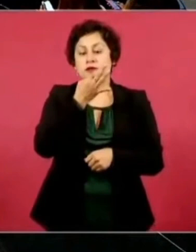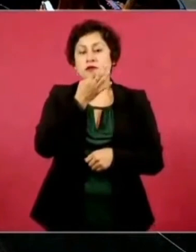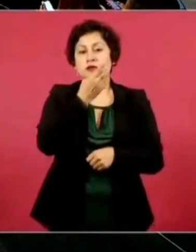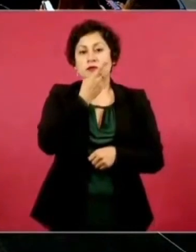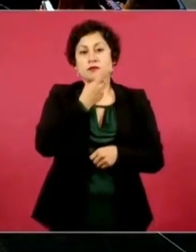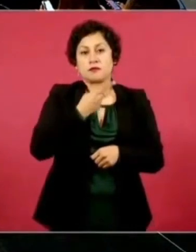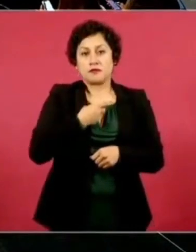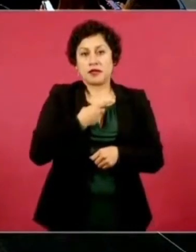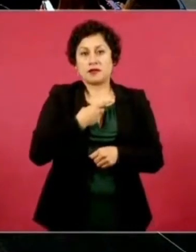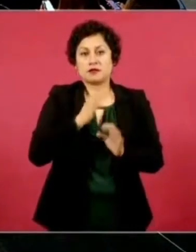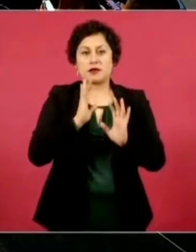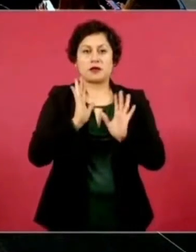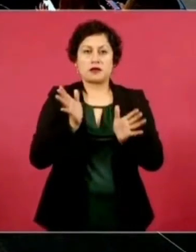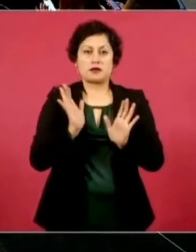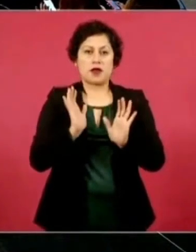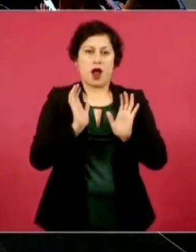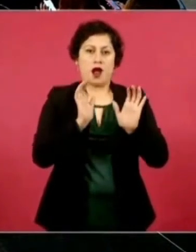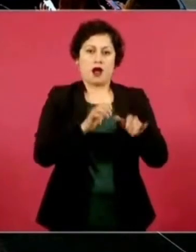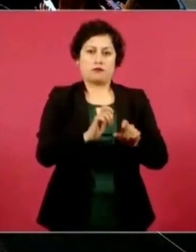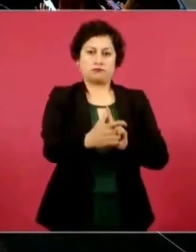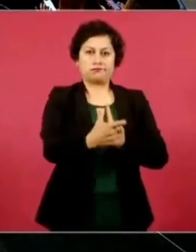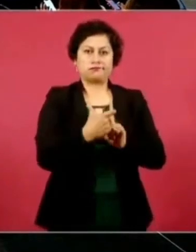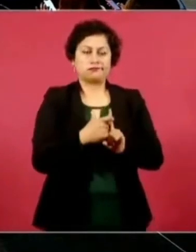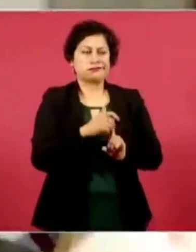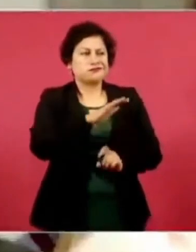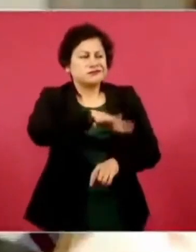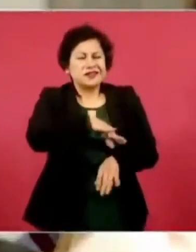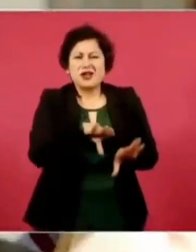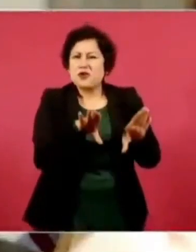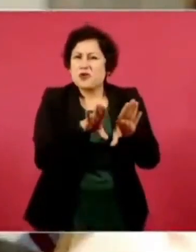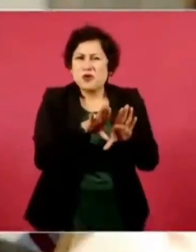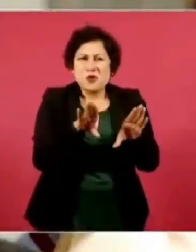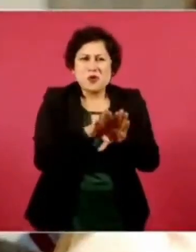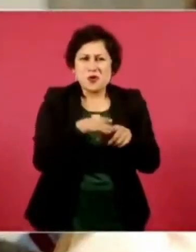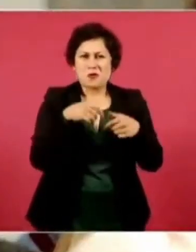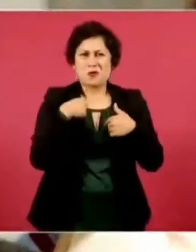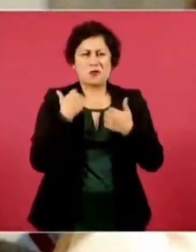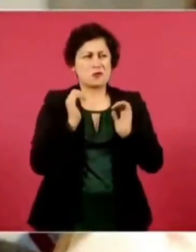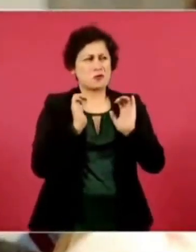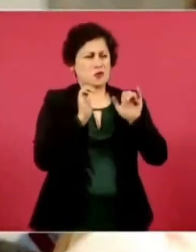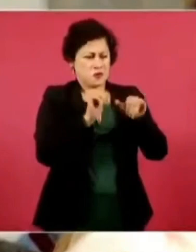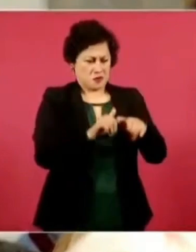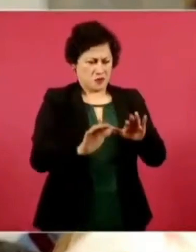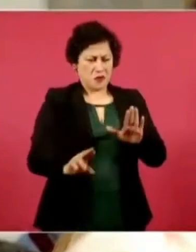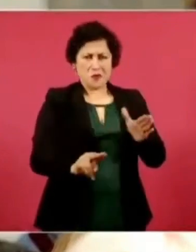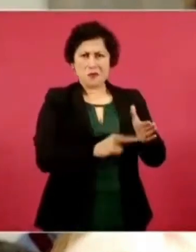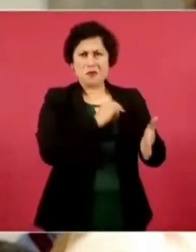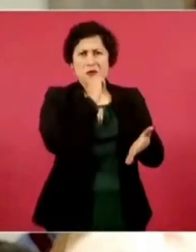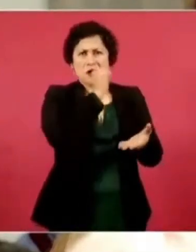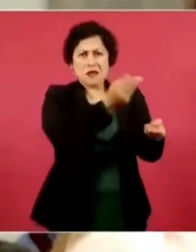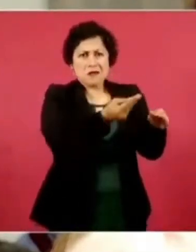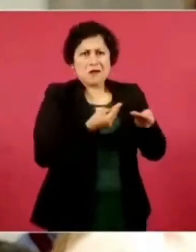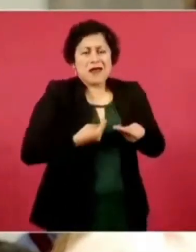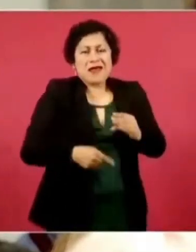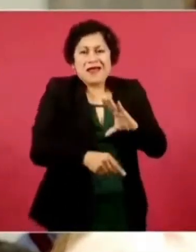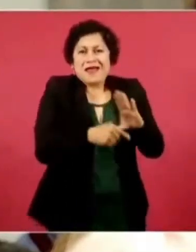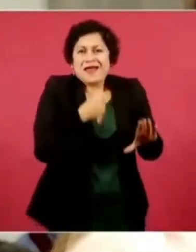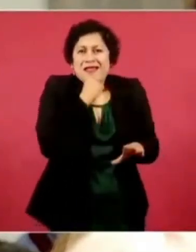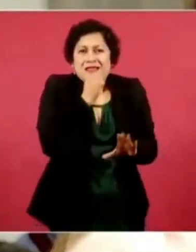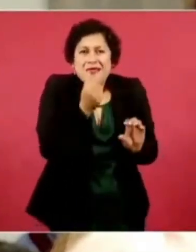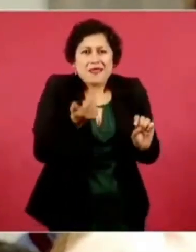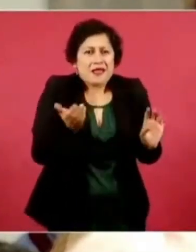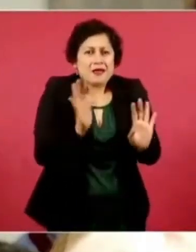Y le dije, ey, pues, ¿cómo voy a estar incorporado el mecanismo si no he firmado nada? No me han enviado nada, no he revisado nada.